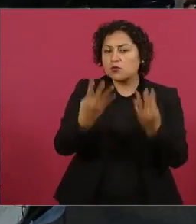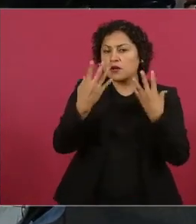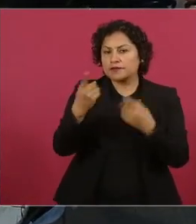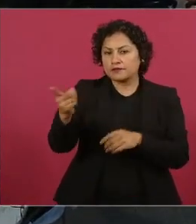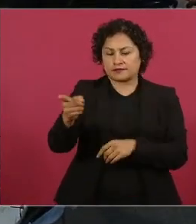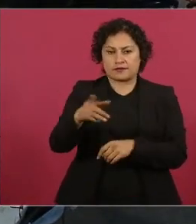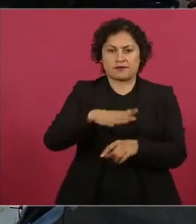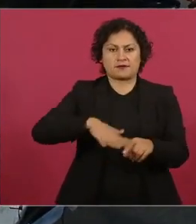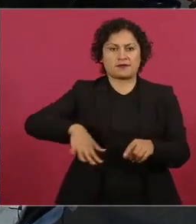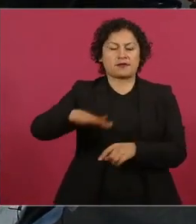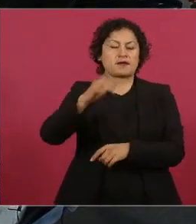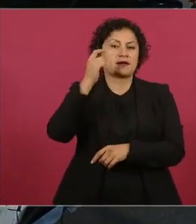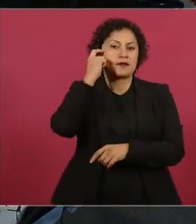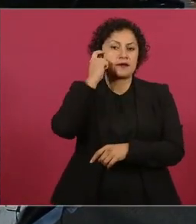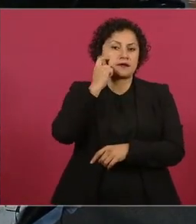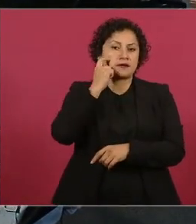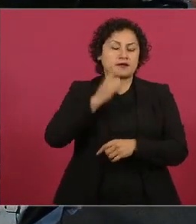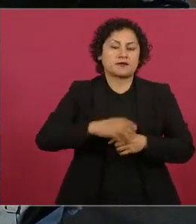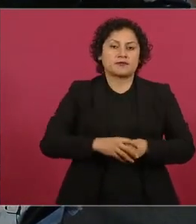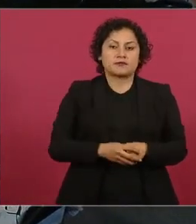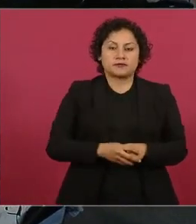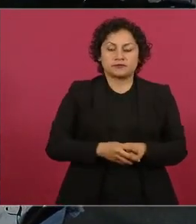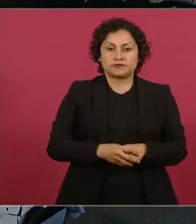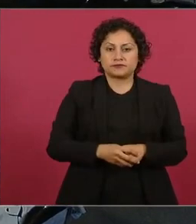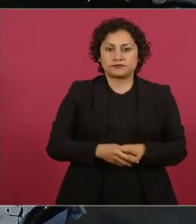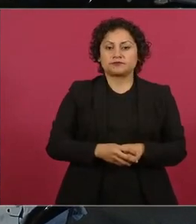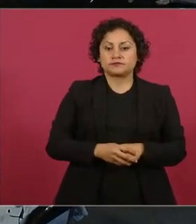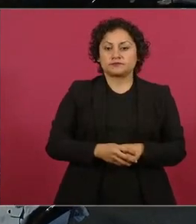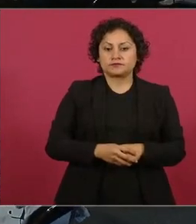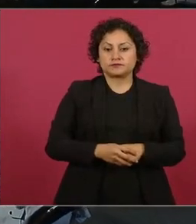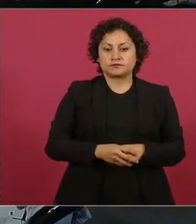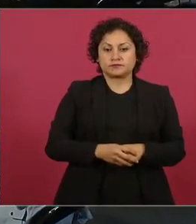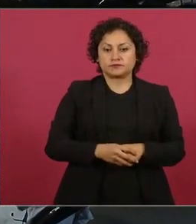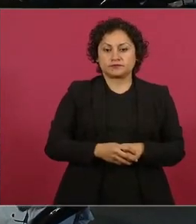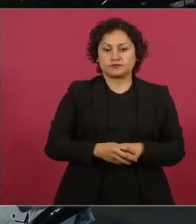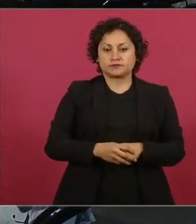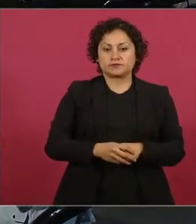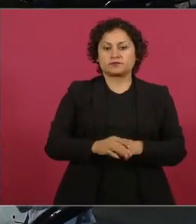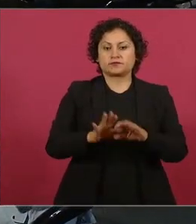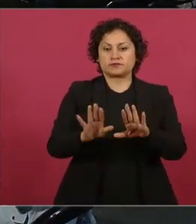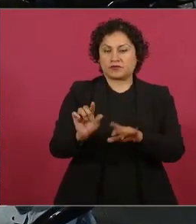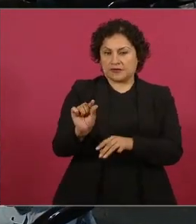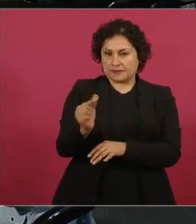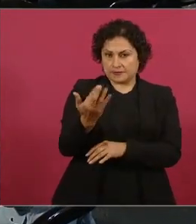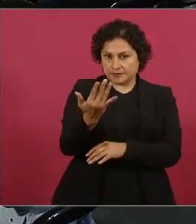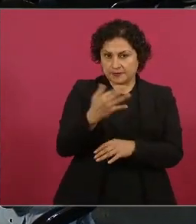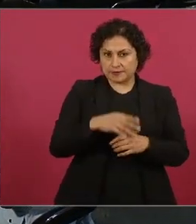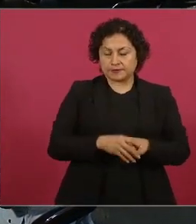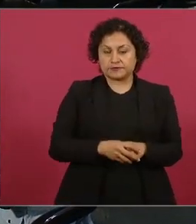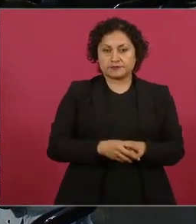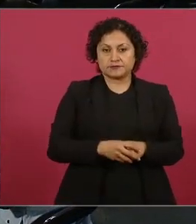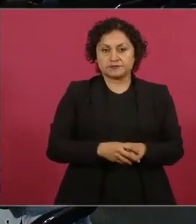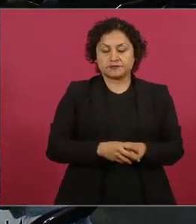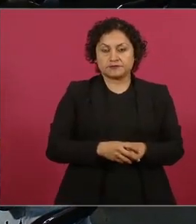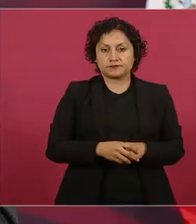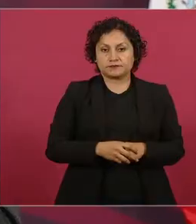Guerrero? Sí. Pero, a ver, si me permites, nada más un momento.